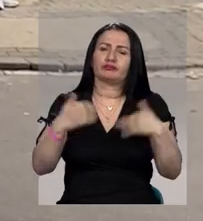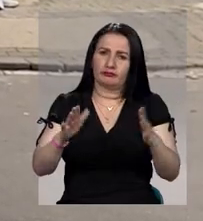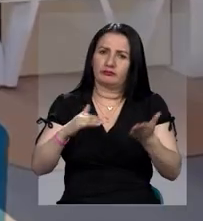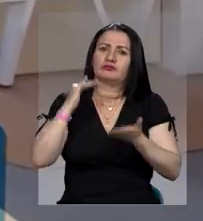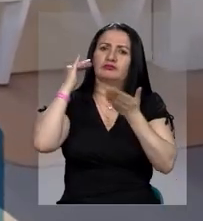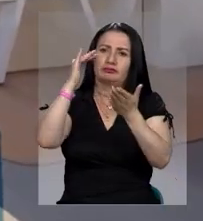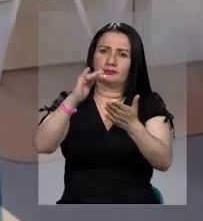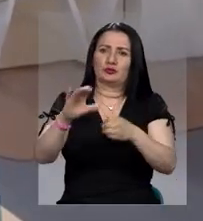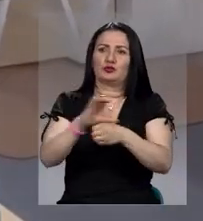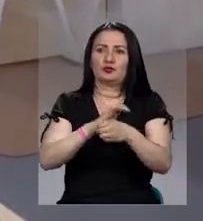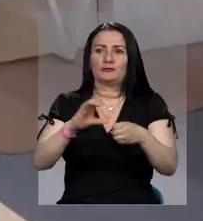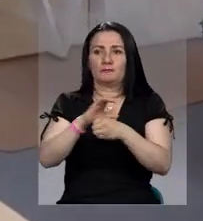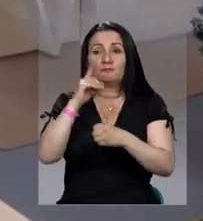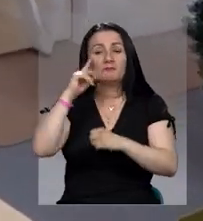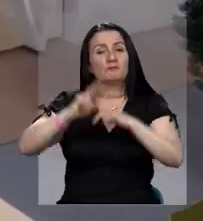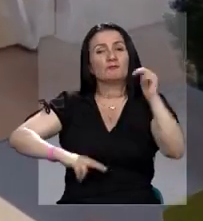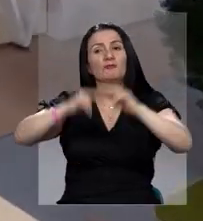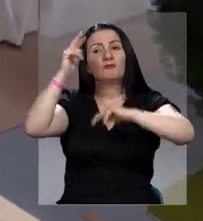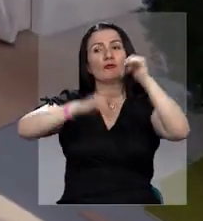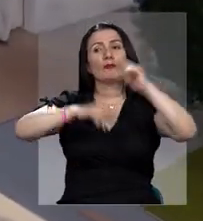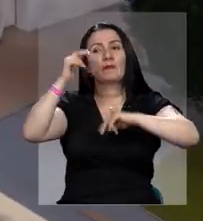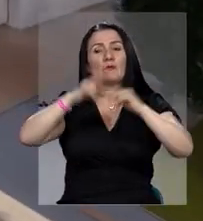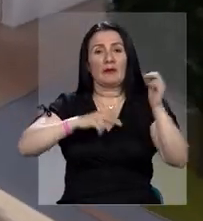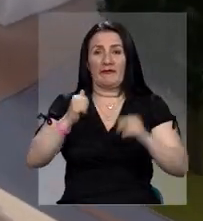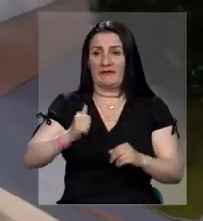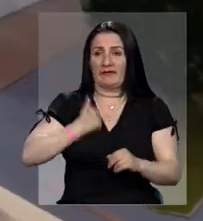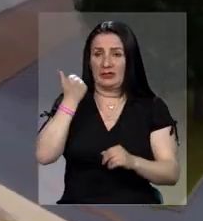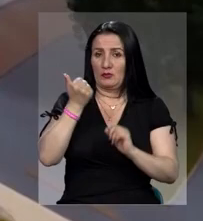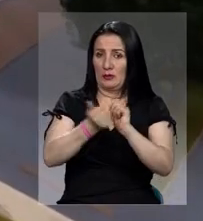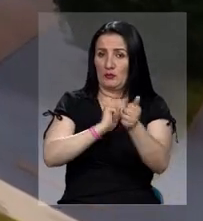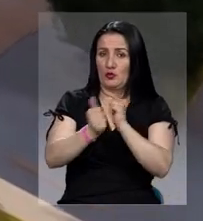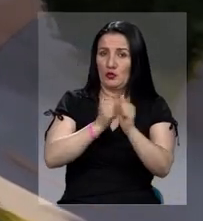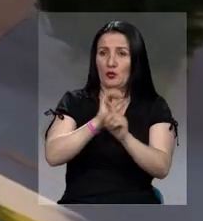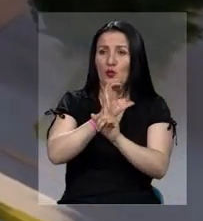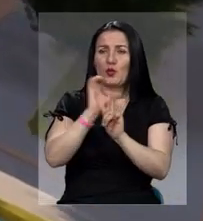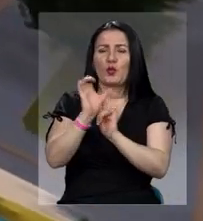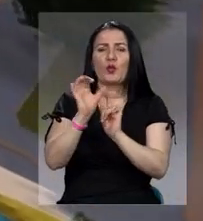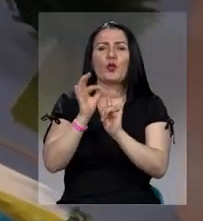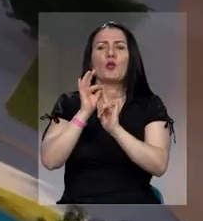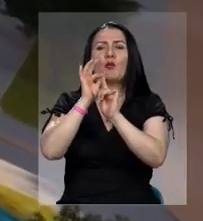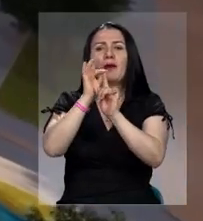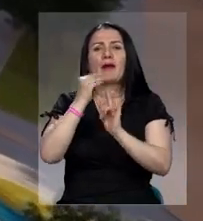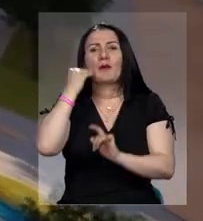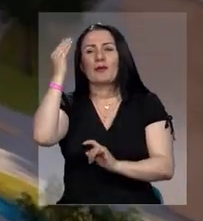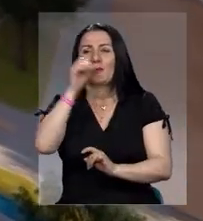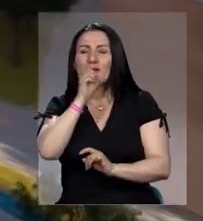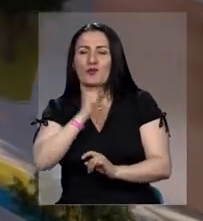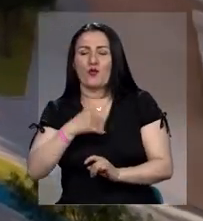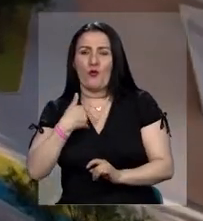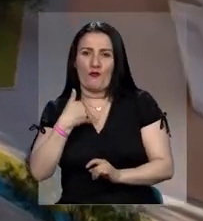a la ciudad. Esta obra tiene como fin brindar un beneficio deportivo y cultural, en especial a adultos mayores y jóvenes.